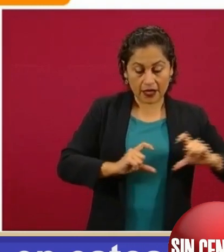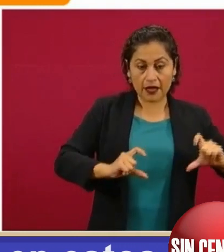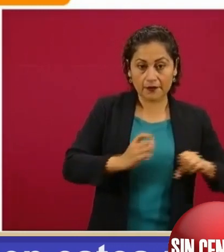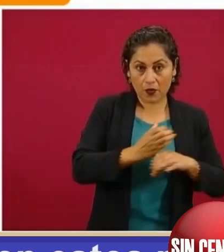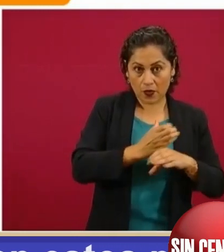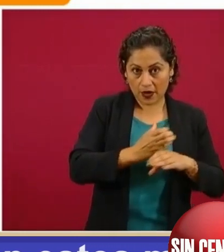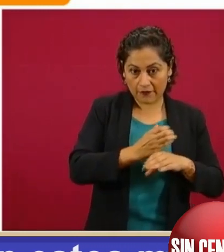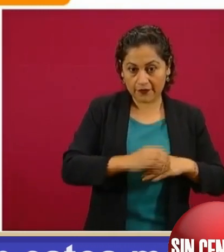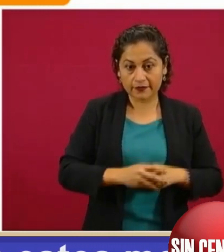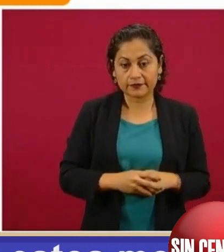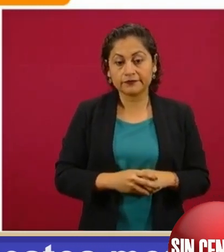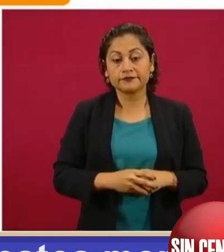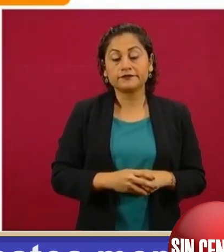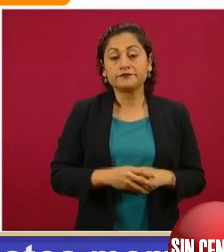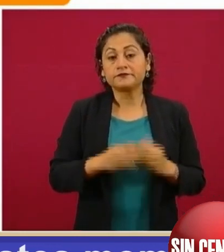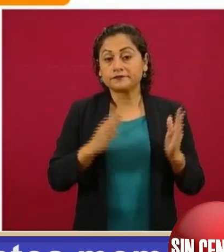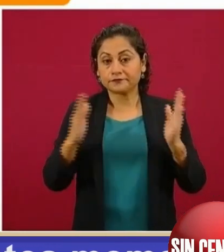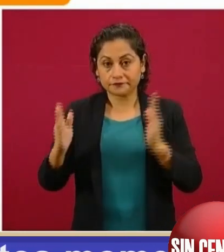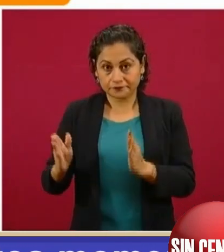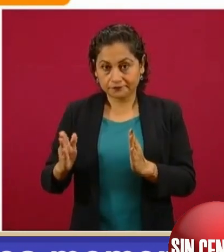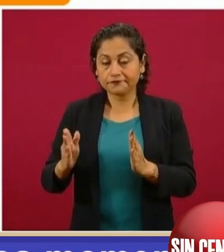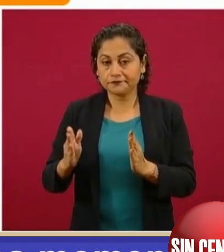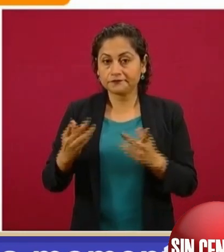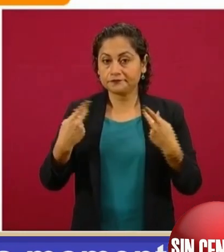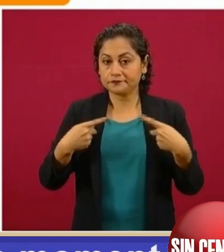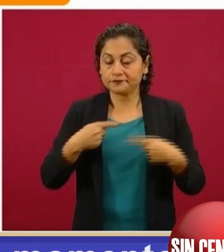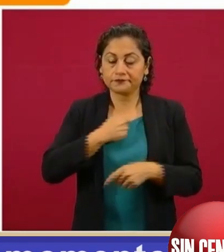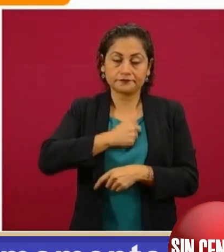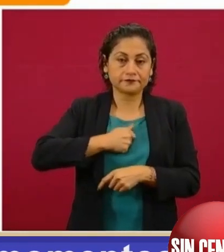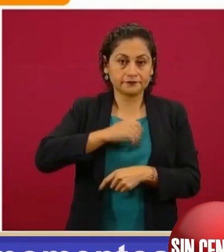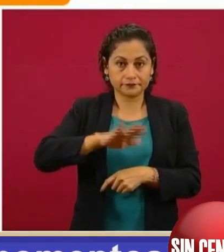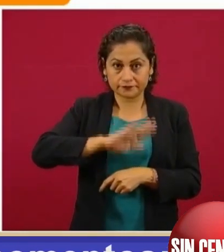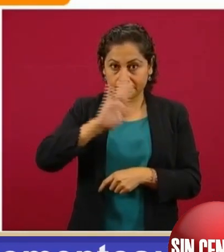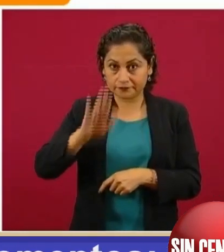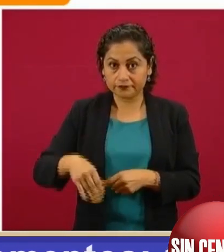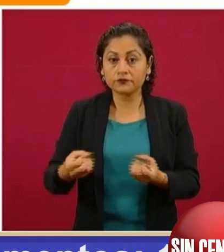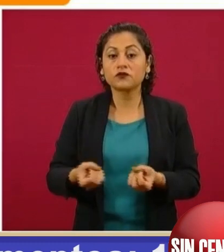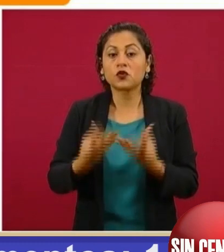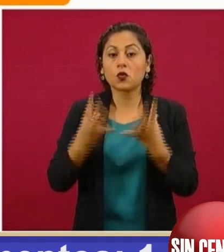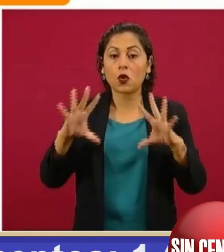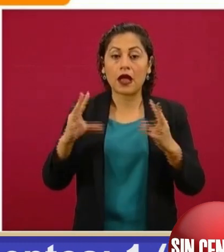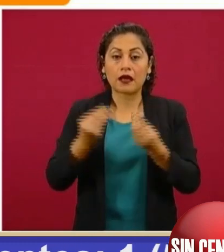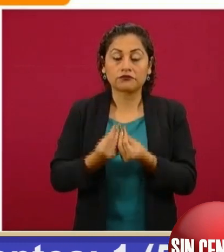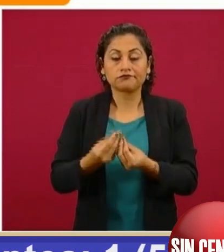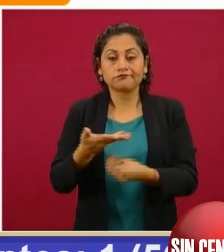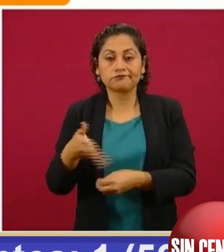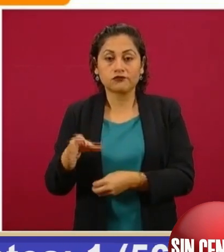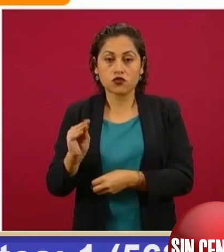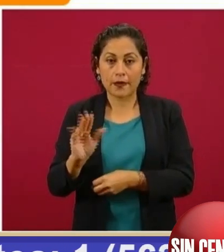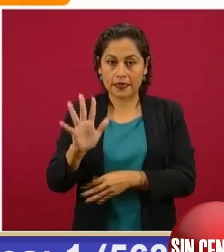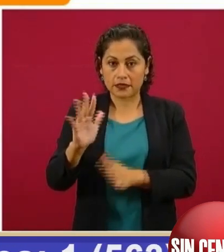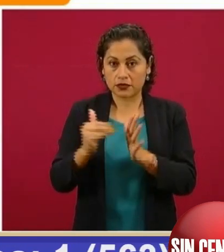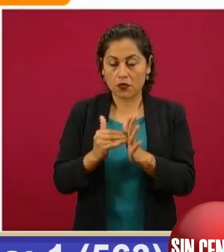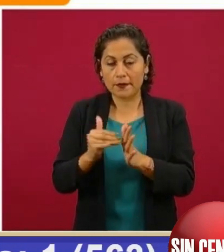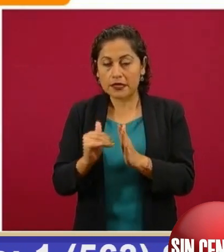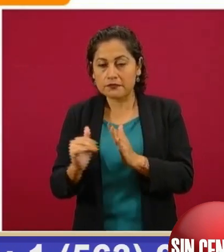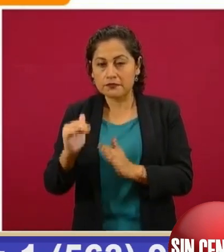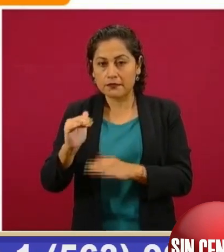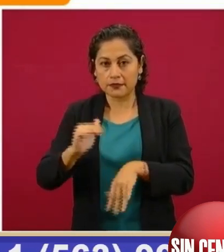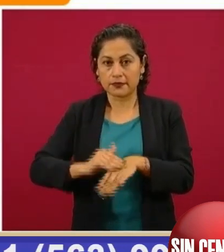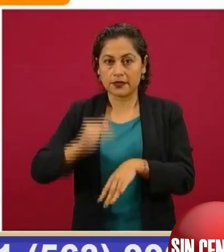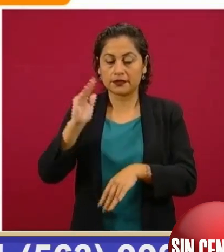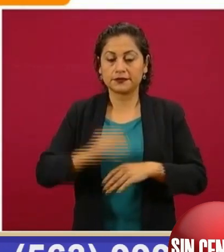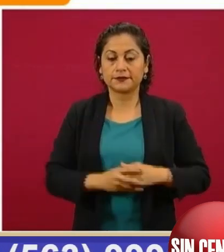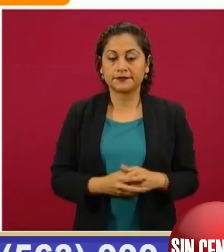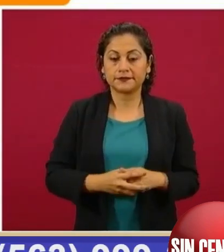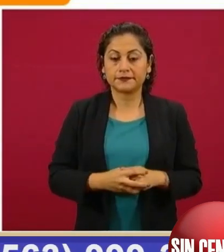barras, también las muy lamentables defunciones que se han acumulado hasta el momento, un poco más de 95,000. La siguiente.